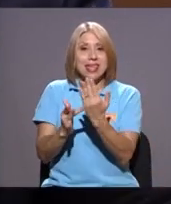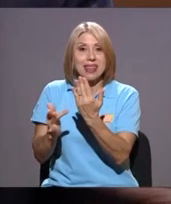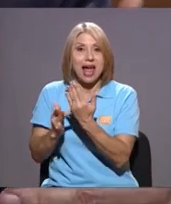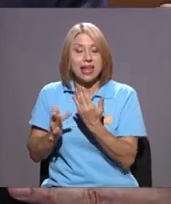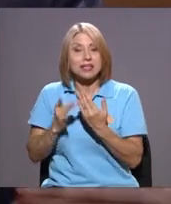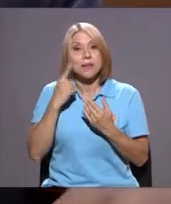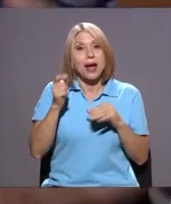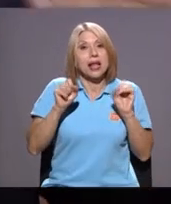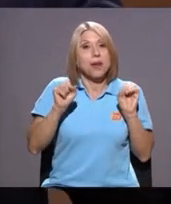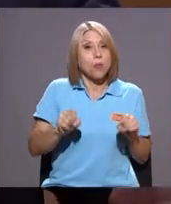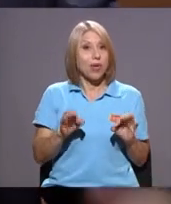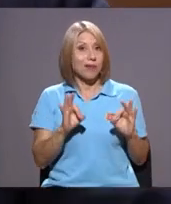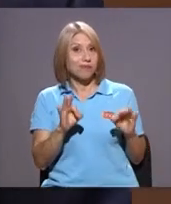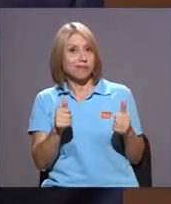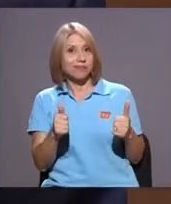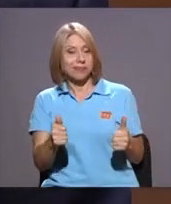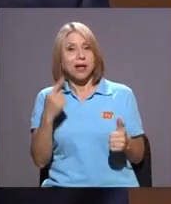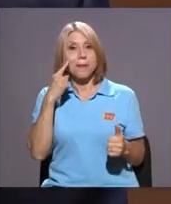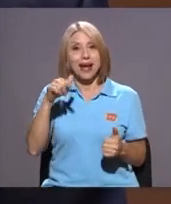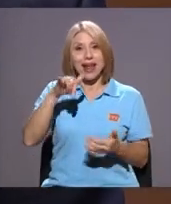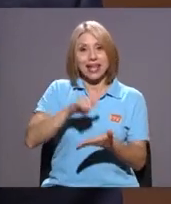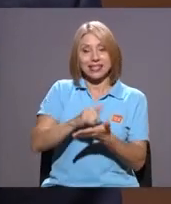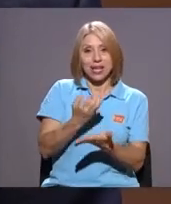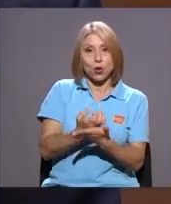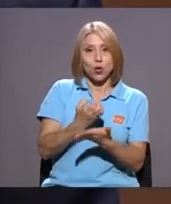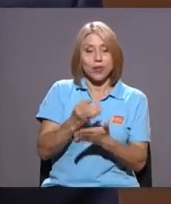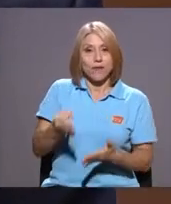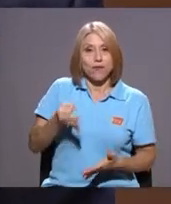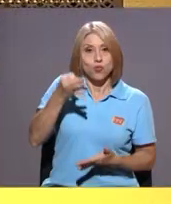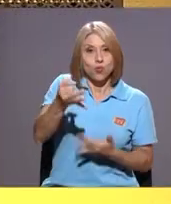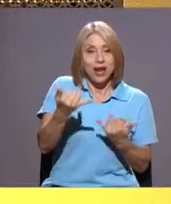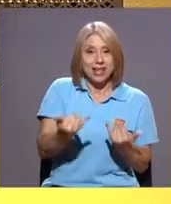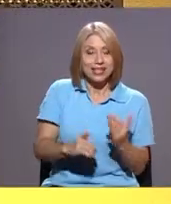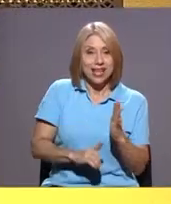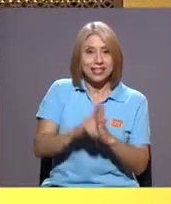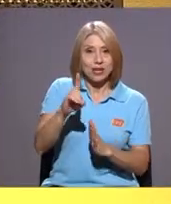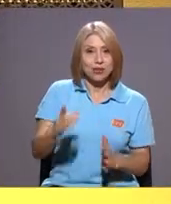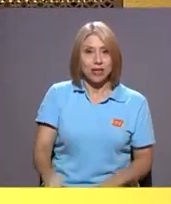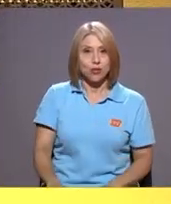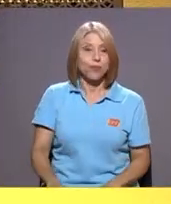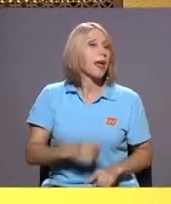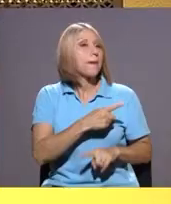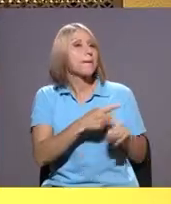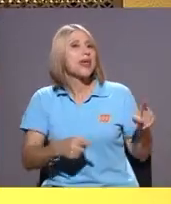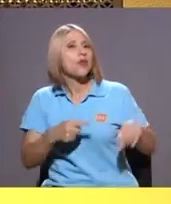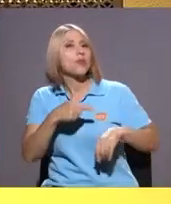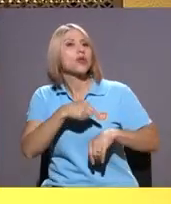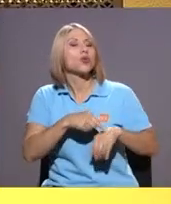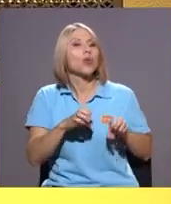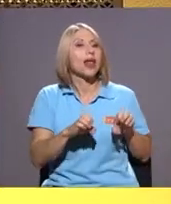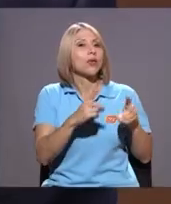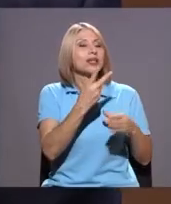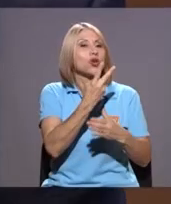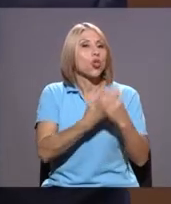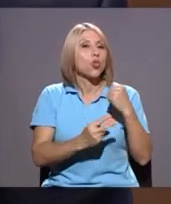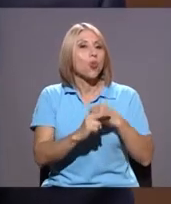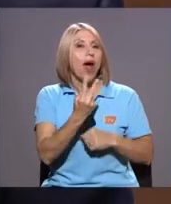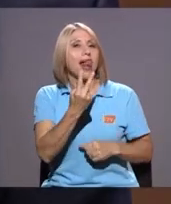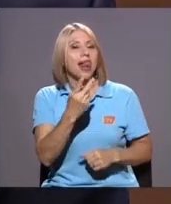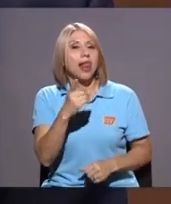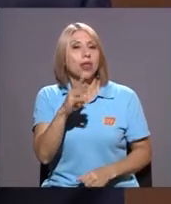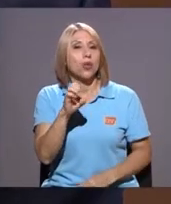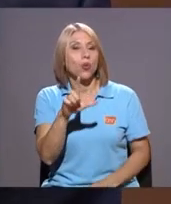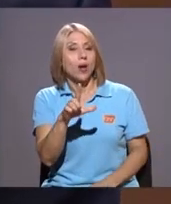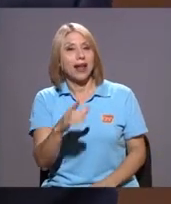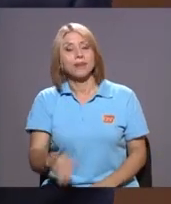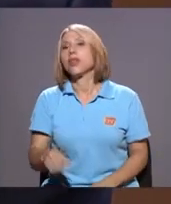ser un recurso atractivo para esta economía futura que se está desarrollando un minuto a la educación dual si la luz